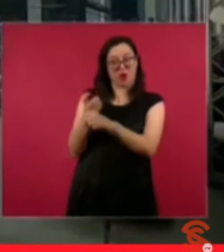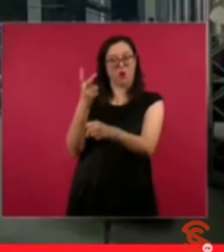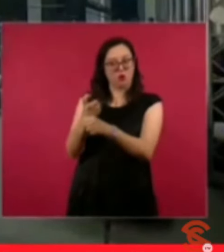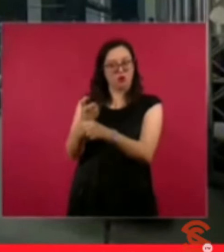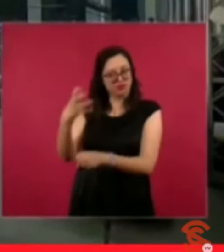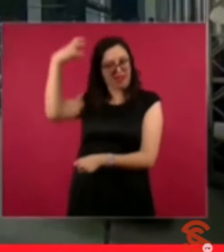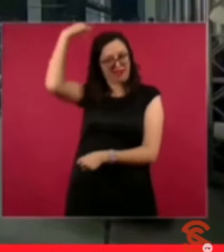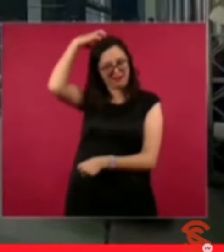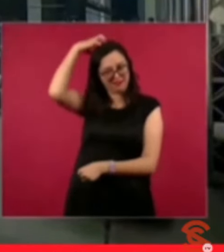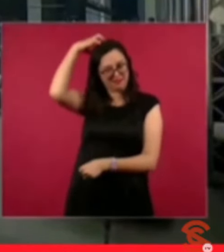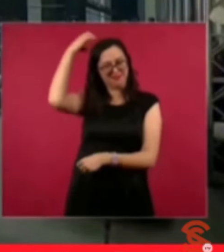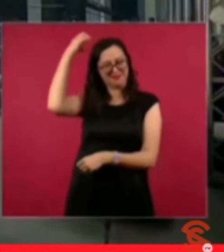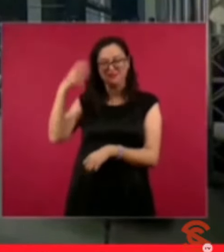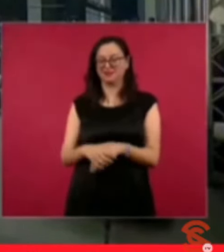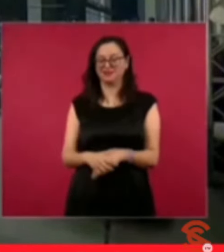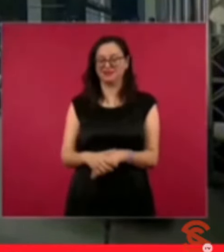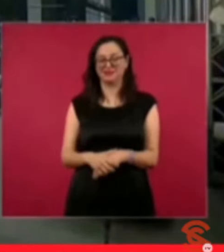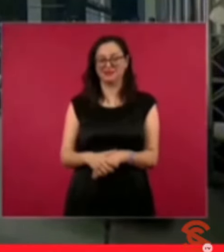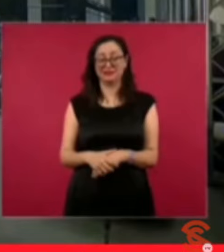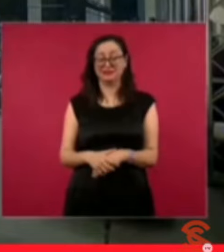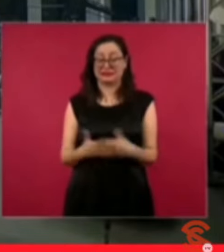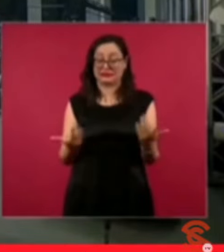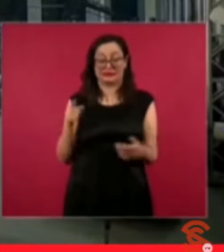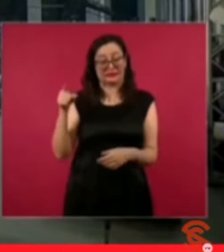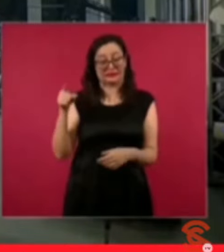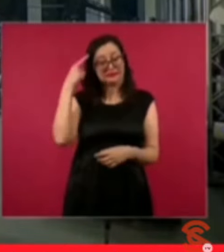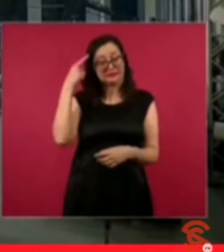no pero a este nivel